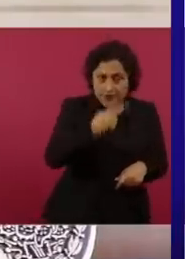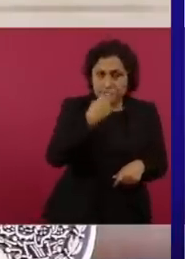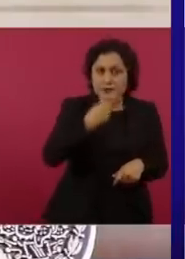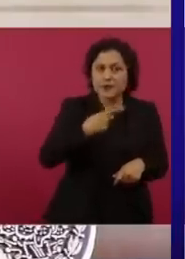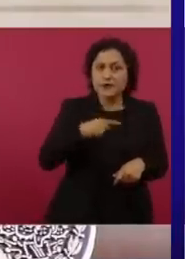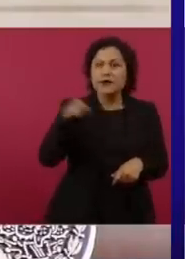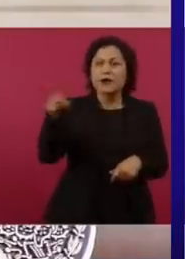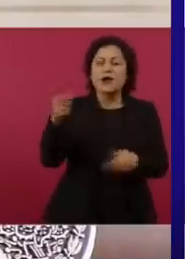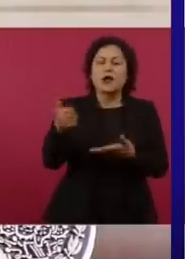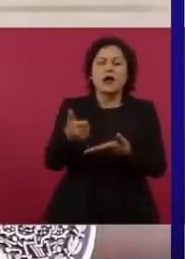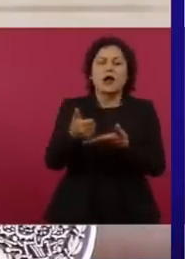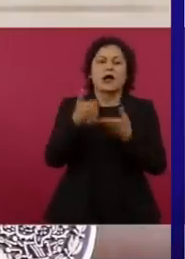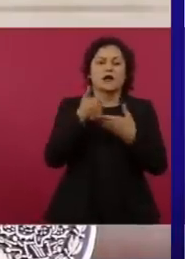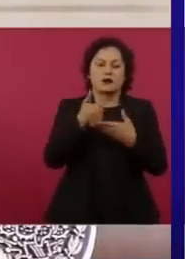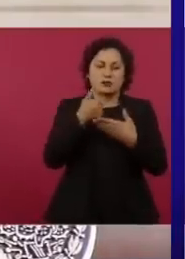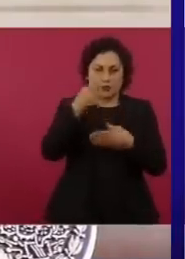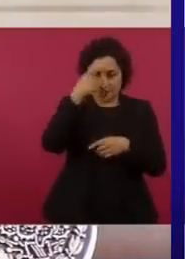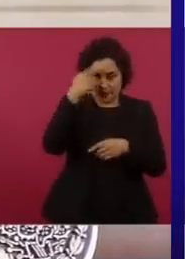Claro,